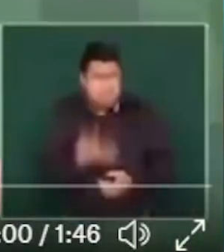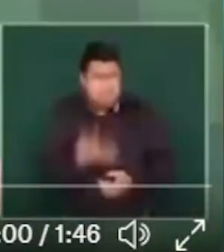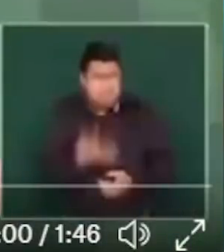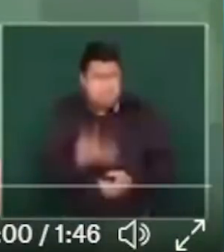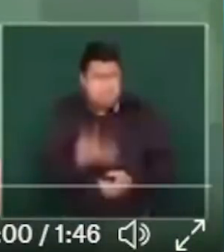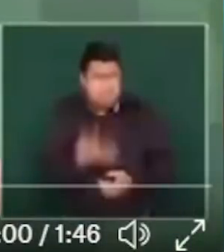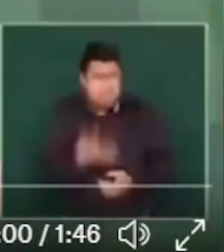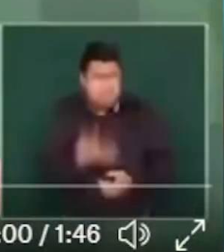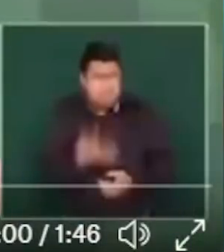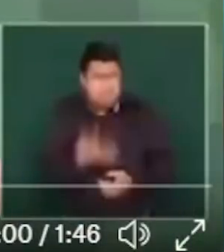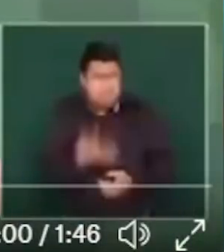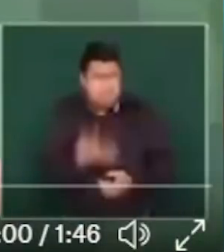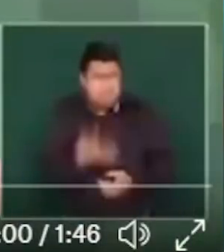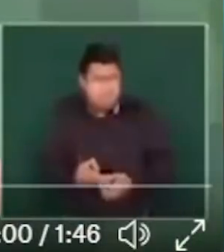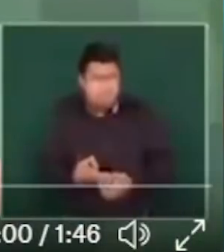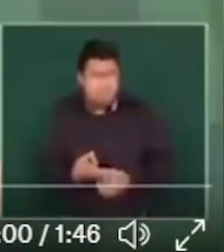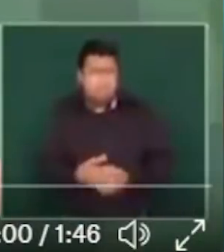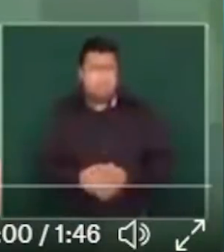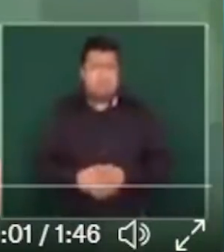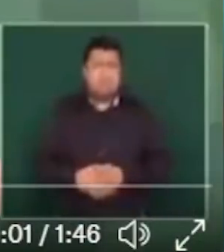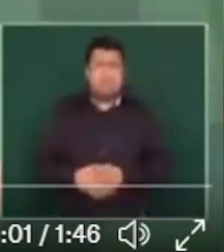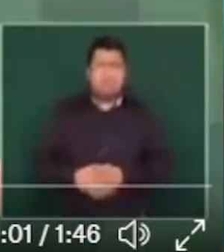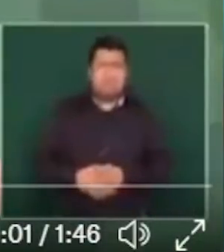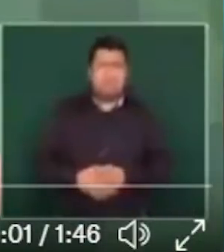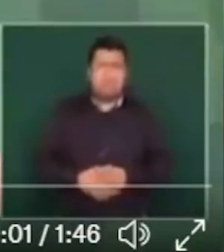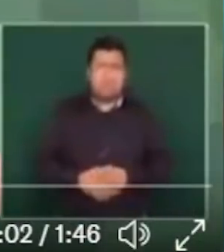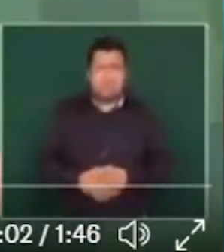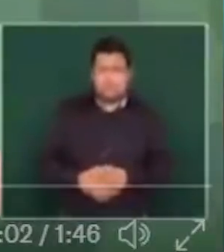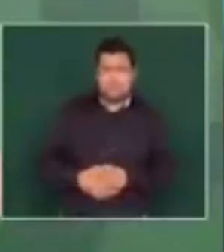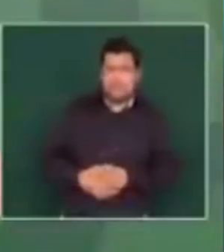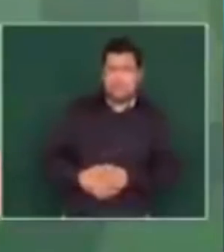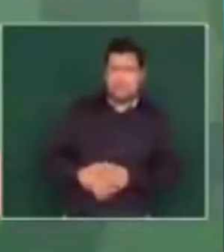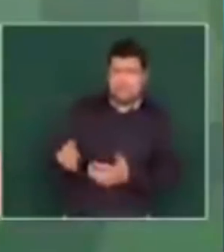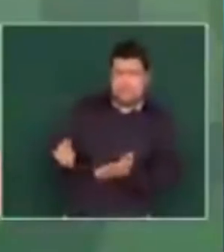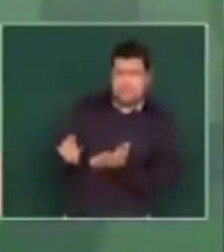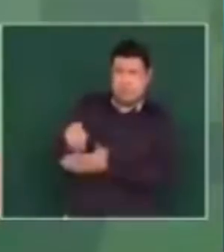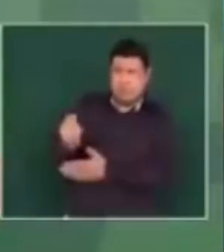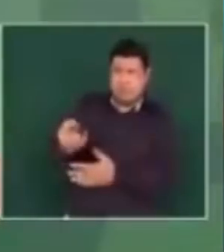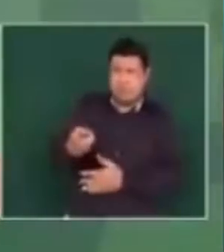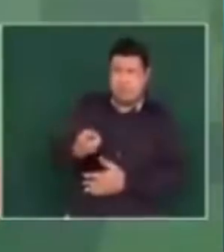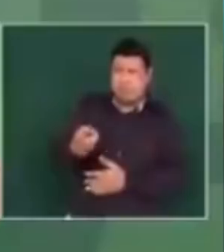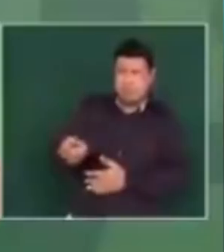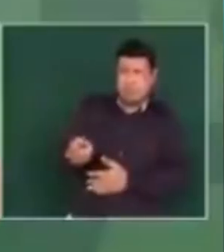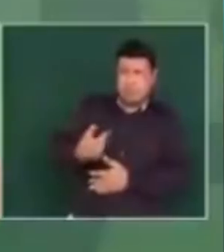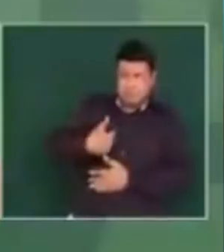determinante con esta postura. Acuerdo con esa